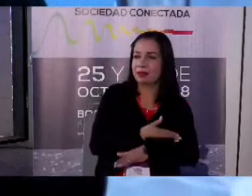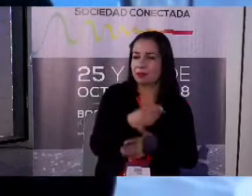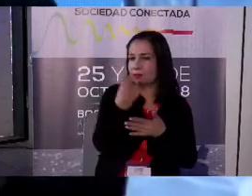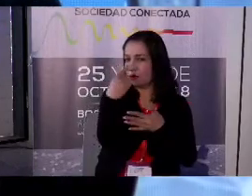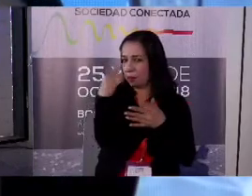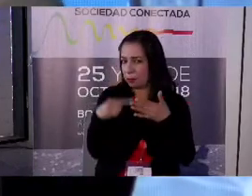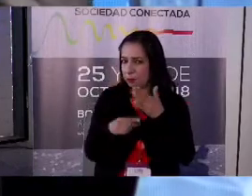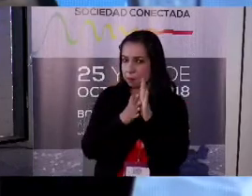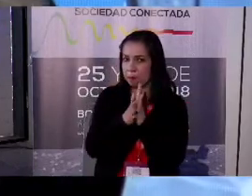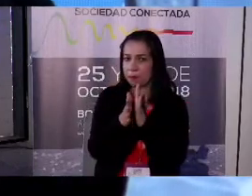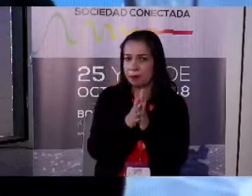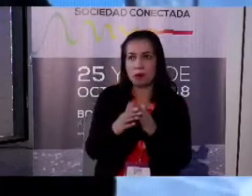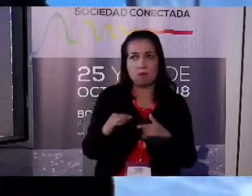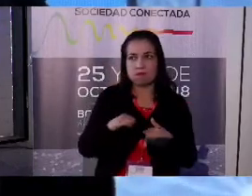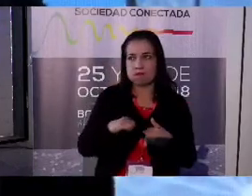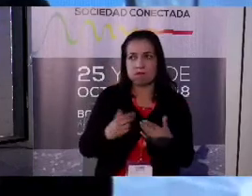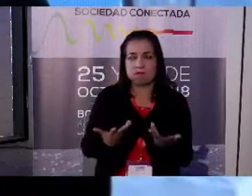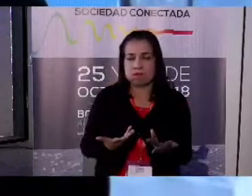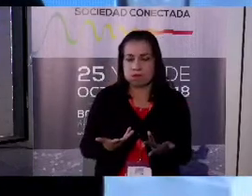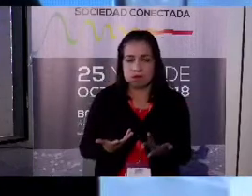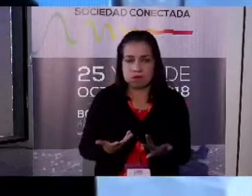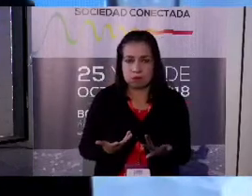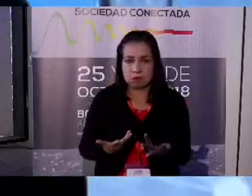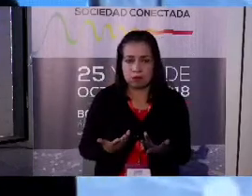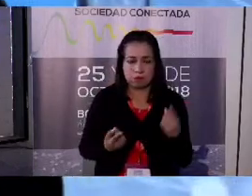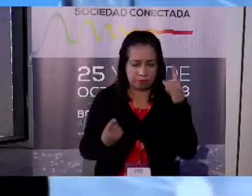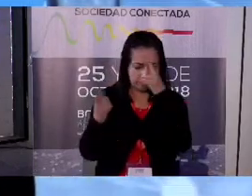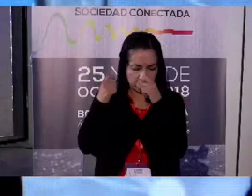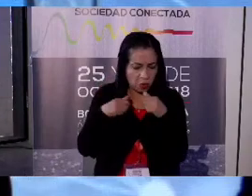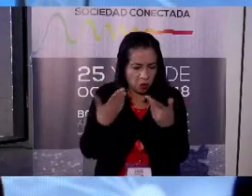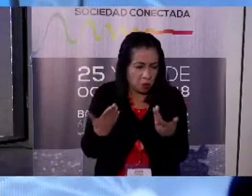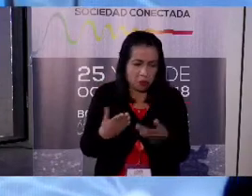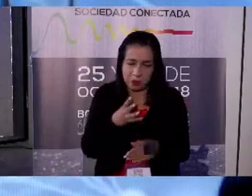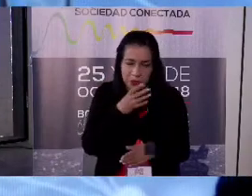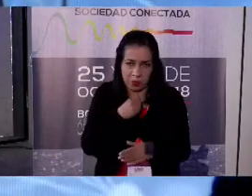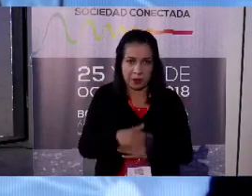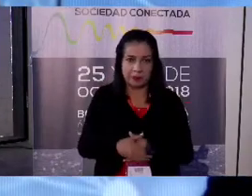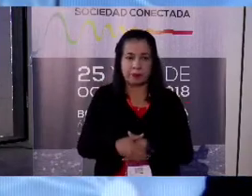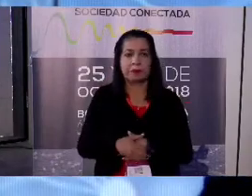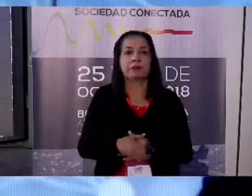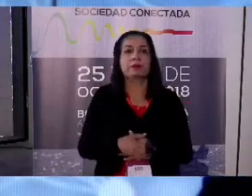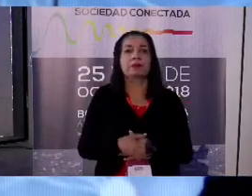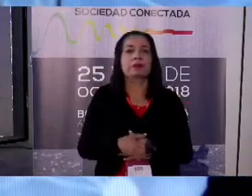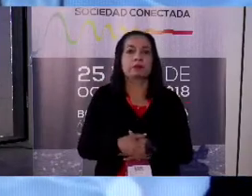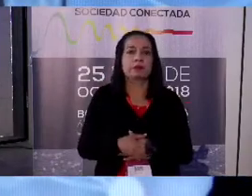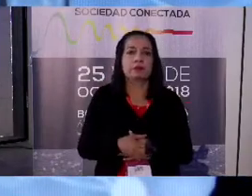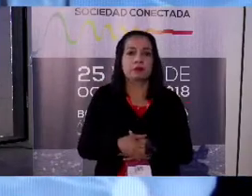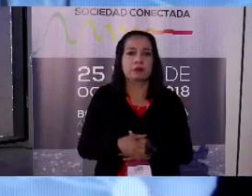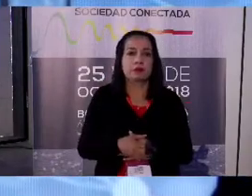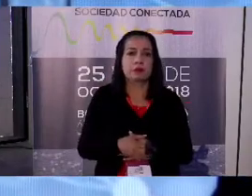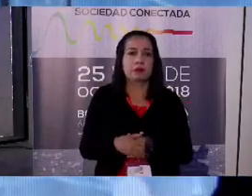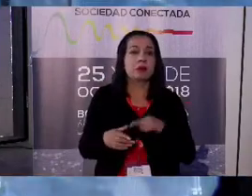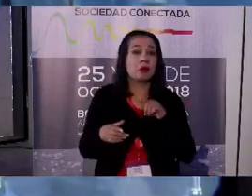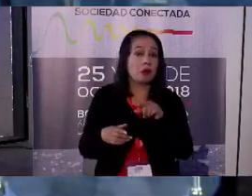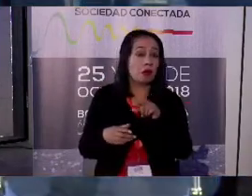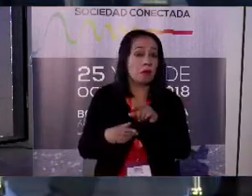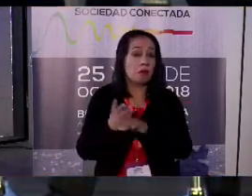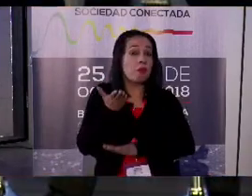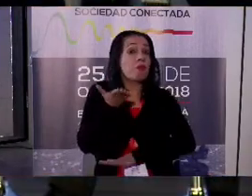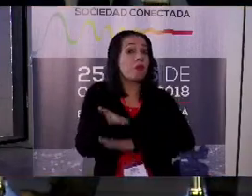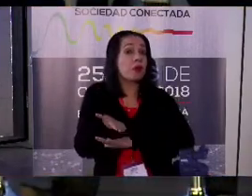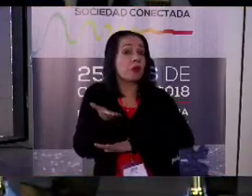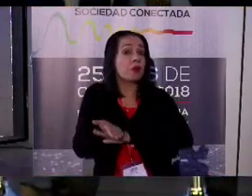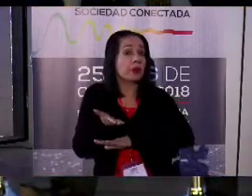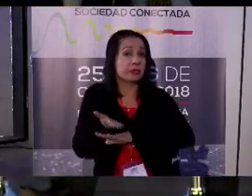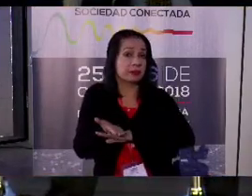comentabas no lo tenemos tan pensado Sí allá se ha propuesto